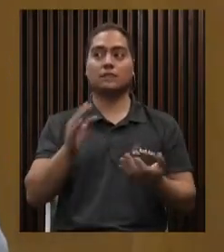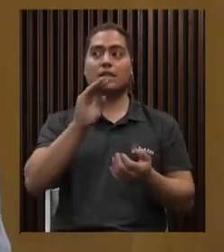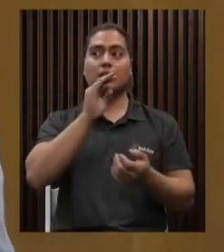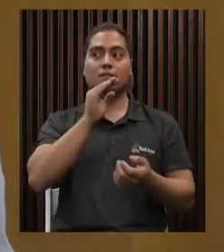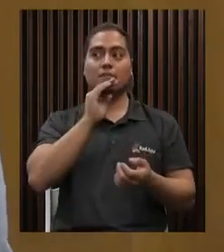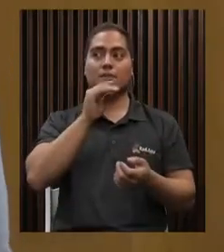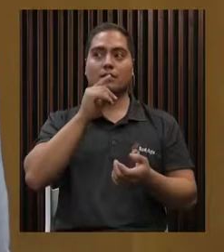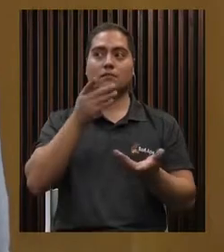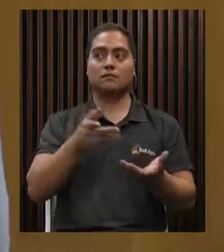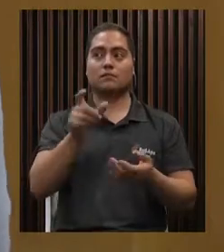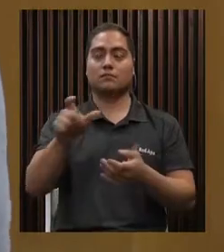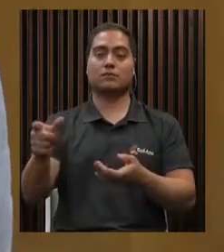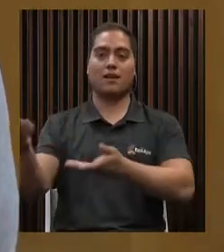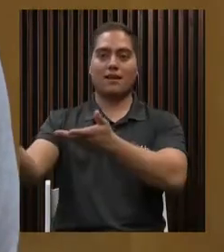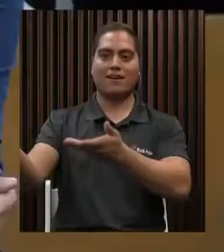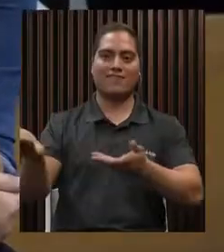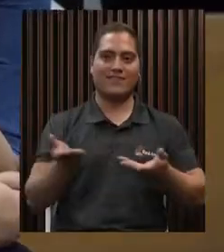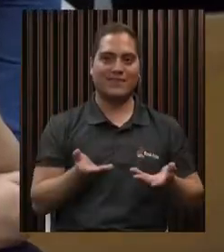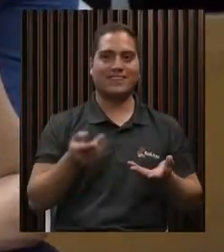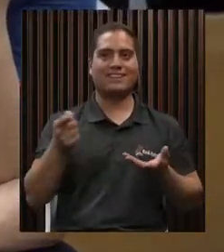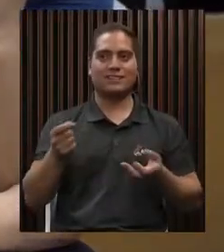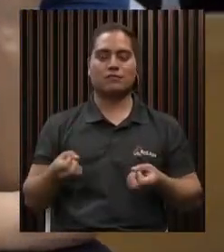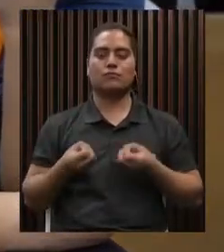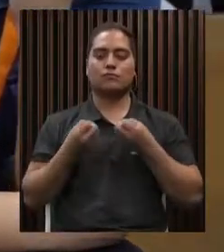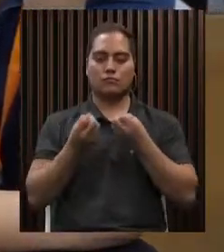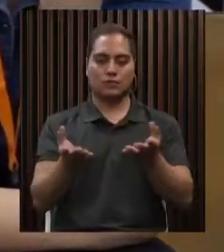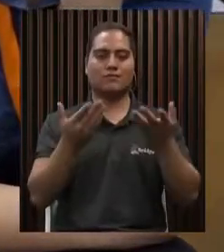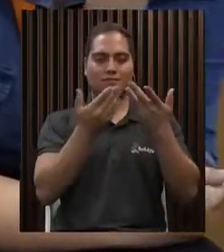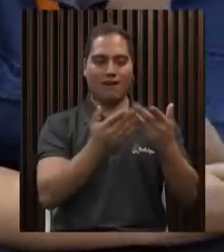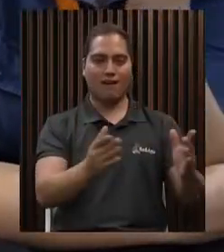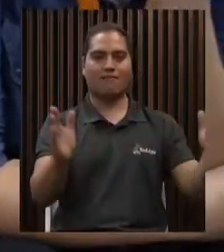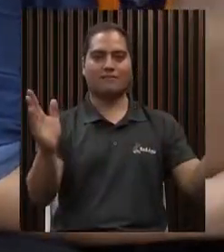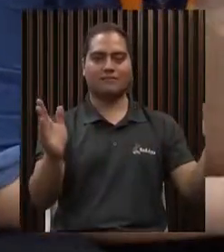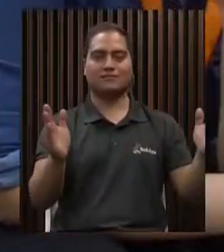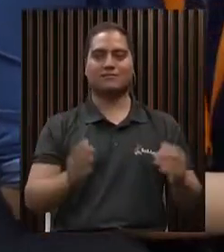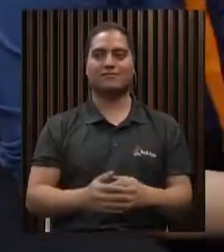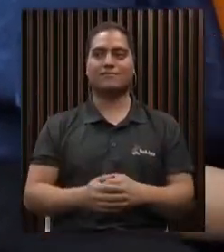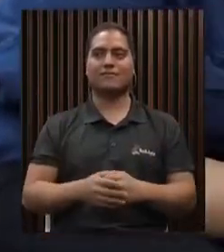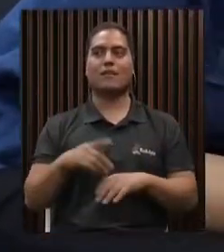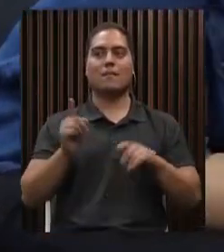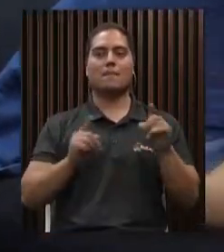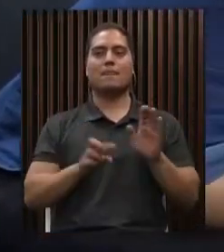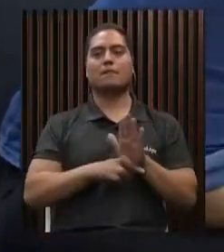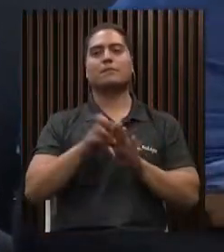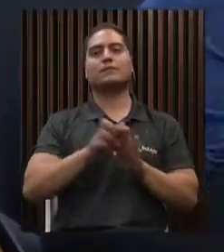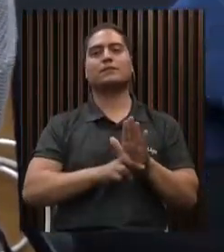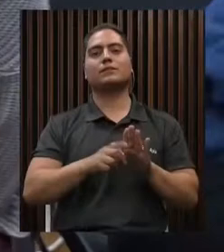la bienvenida y dejarlo ahí abierto. Algunos de los procesos que ahí experimentamos